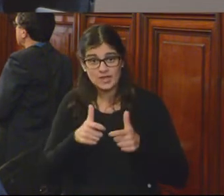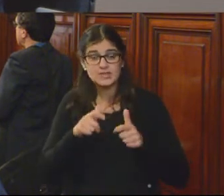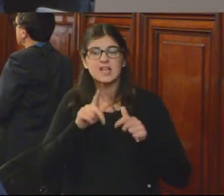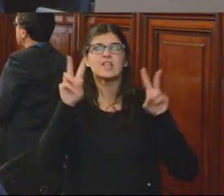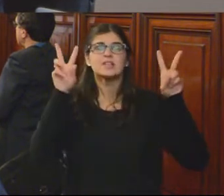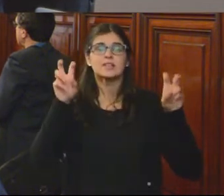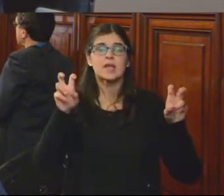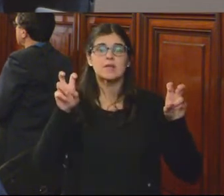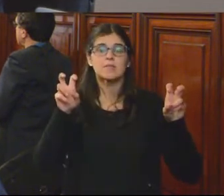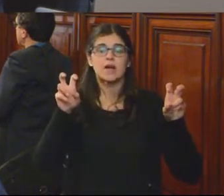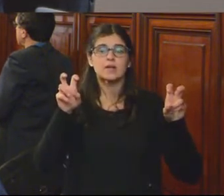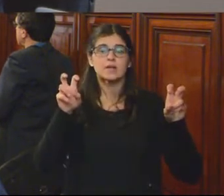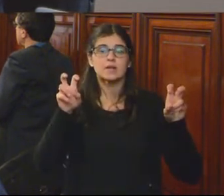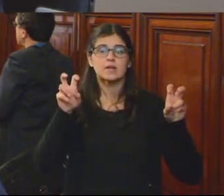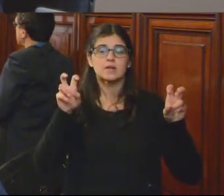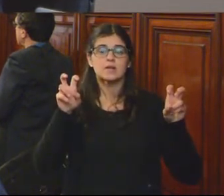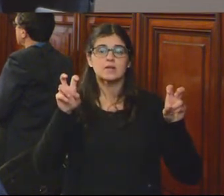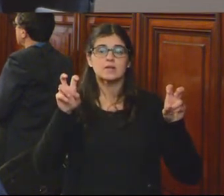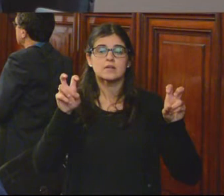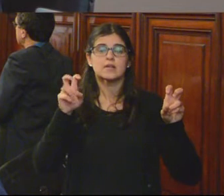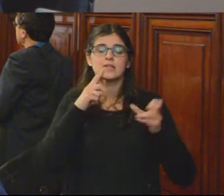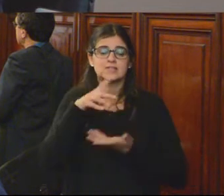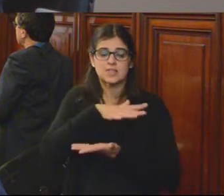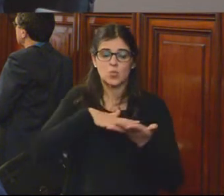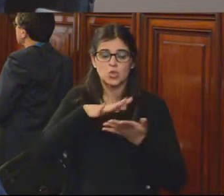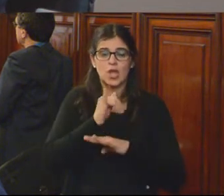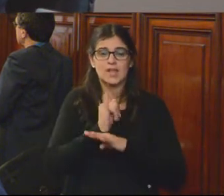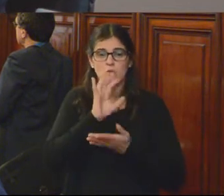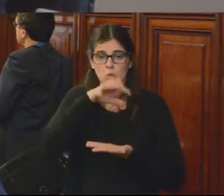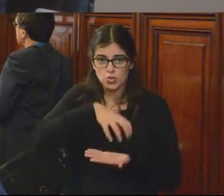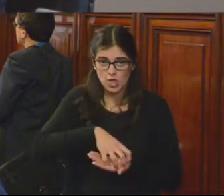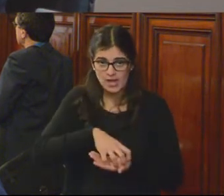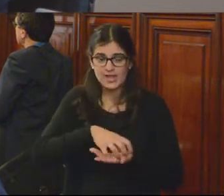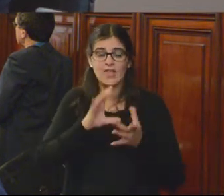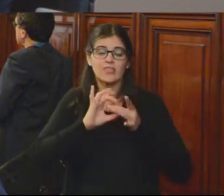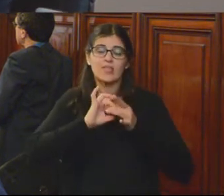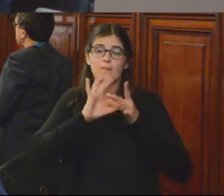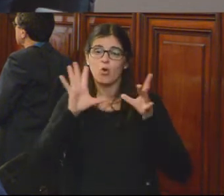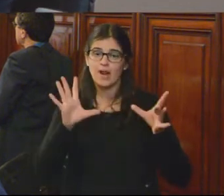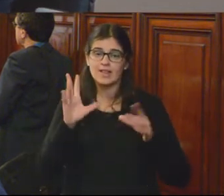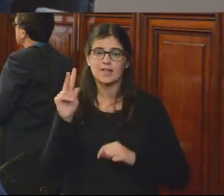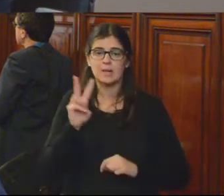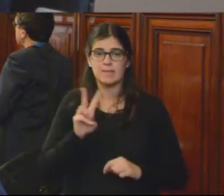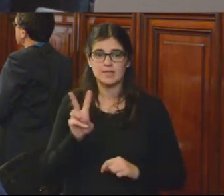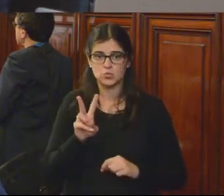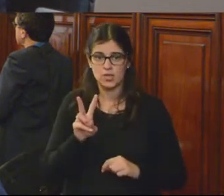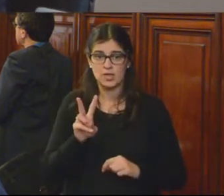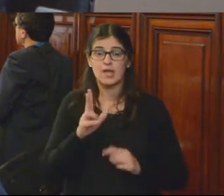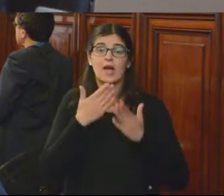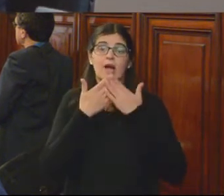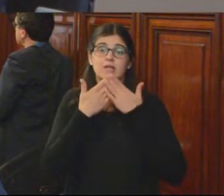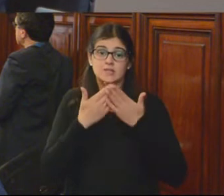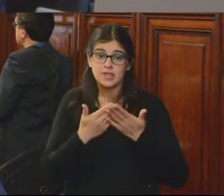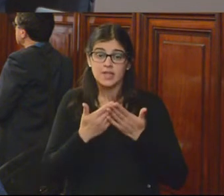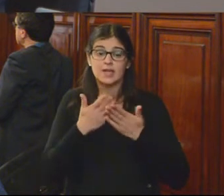tema de la situación de la institucionalidad democrática en Venezuela. Agradeceré que